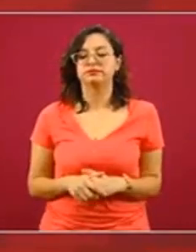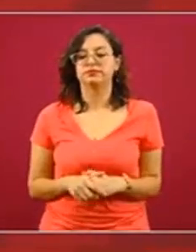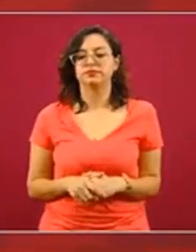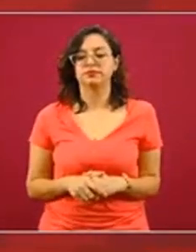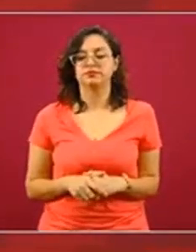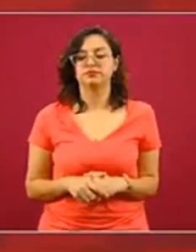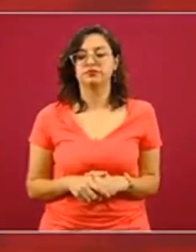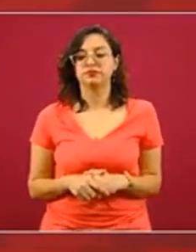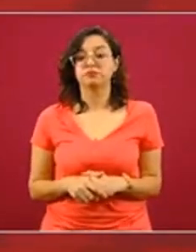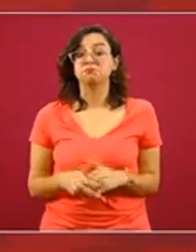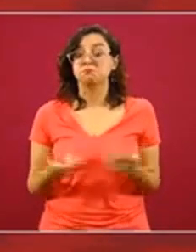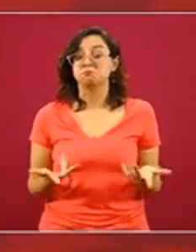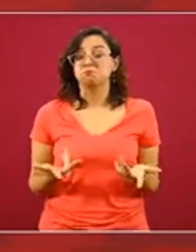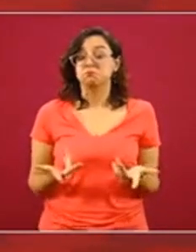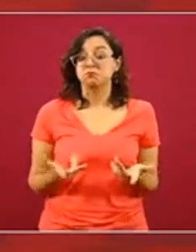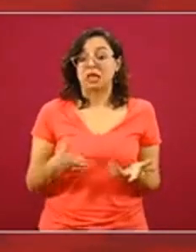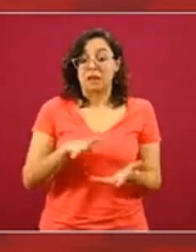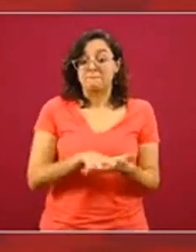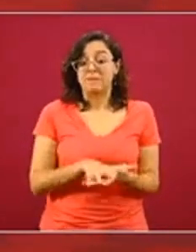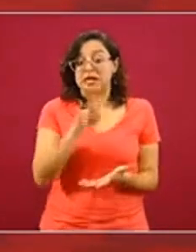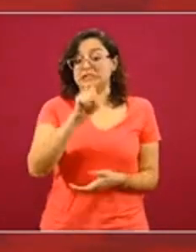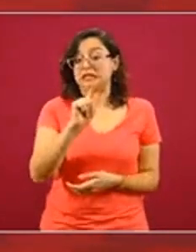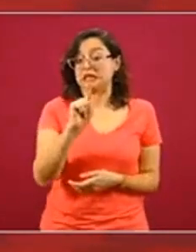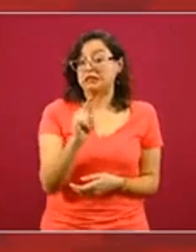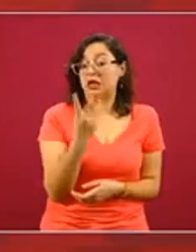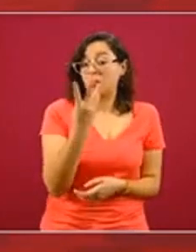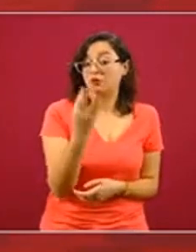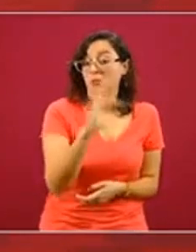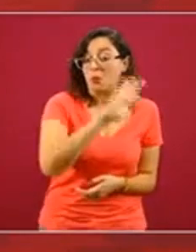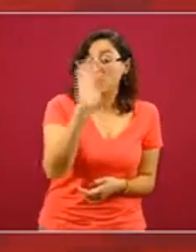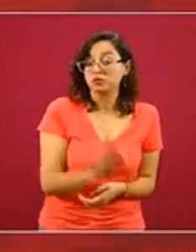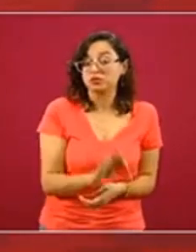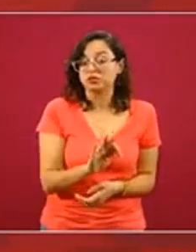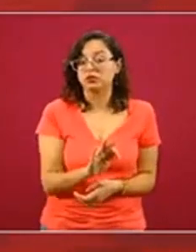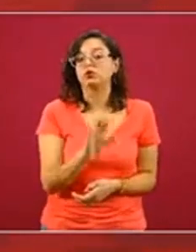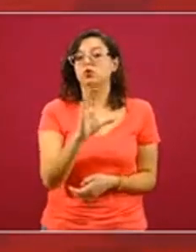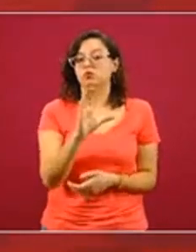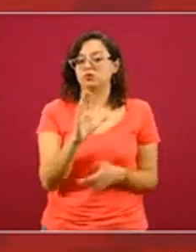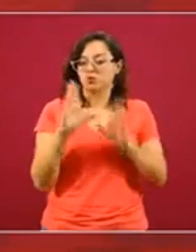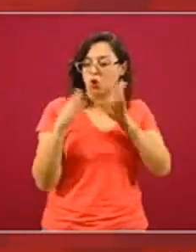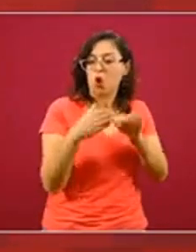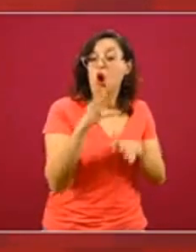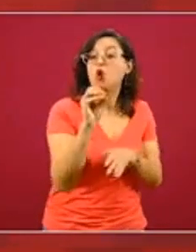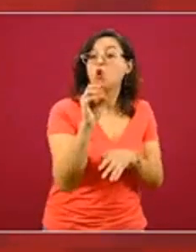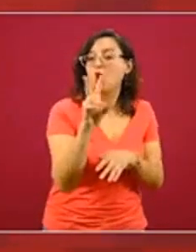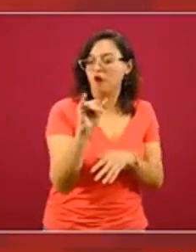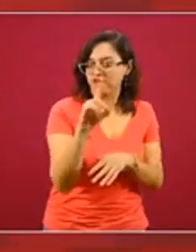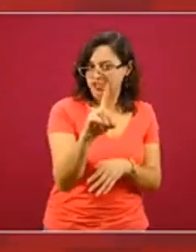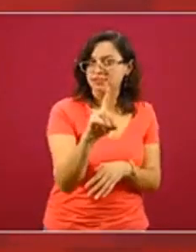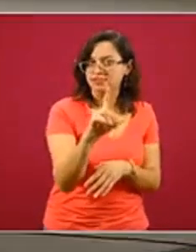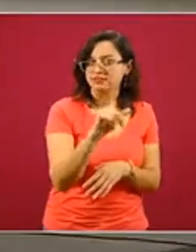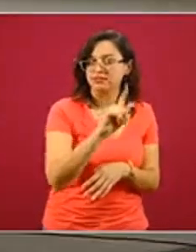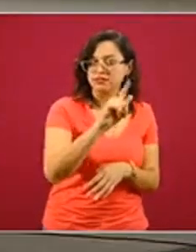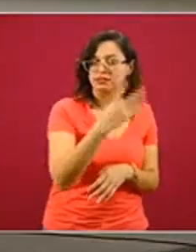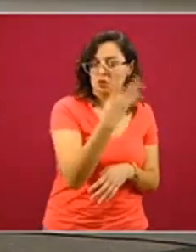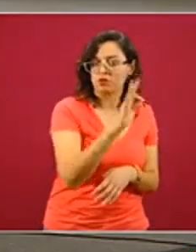una proporción muy alta de ellos, 74%, tienen infección por el virus